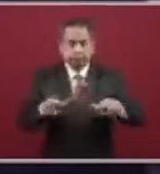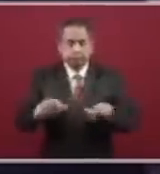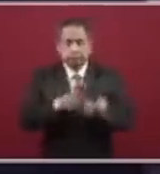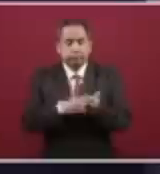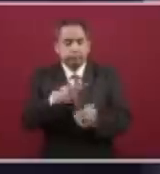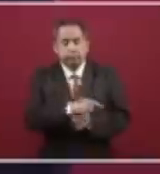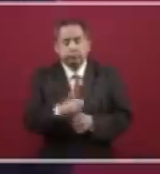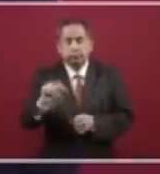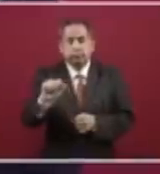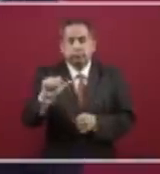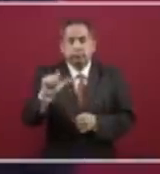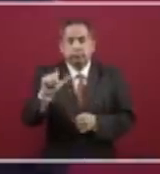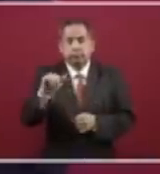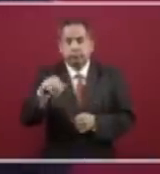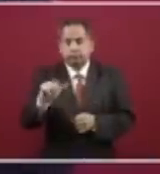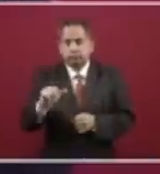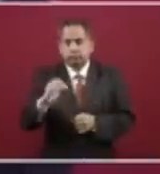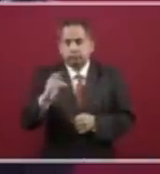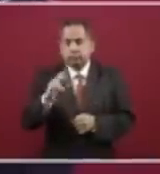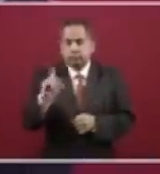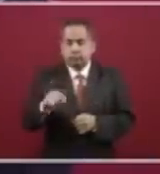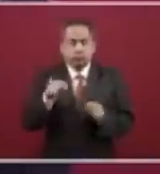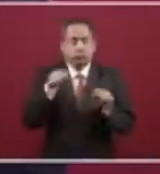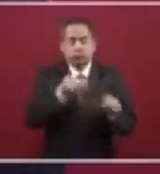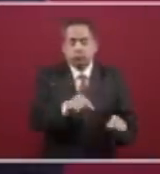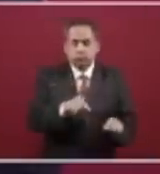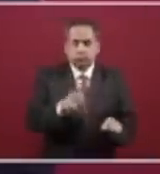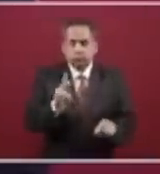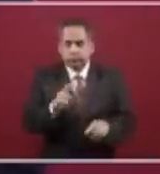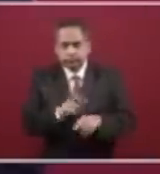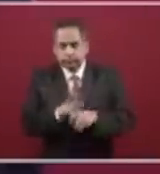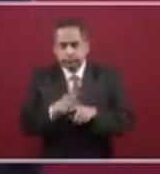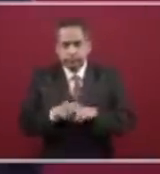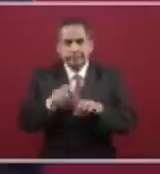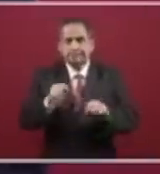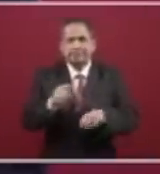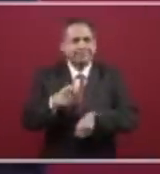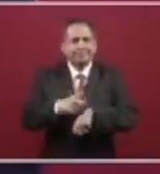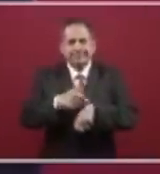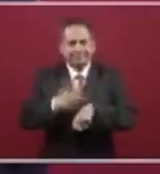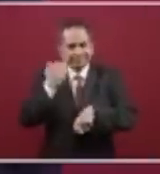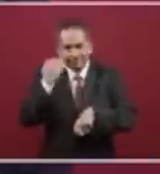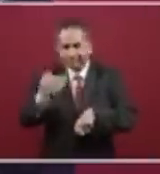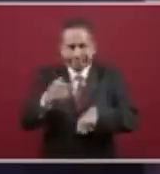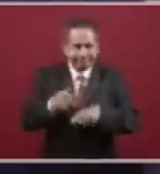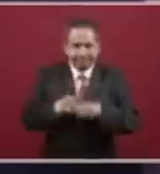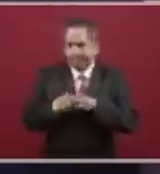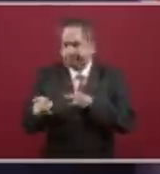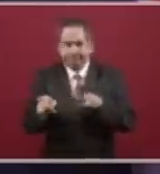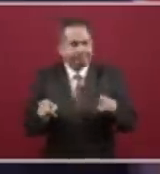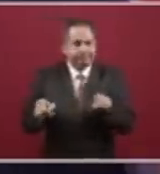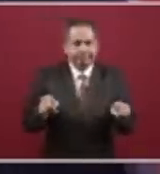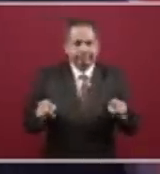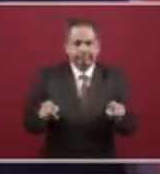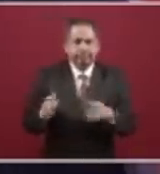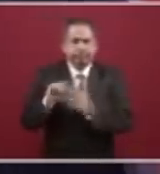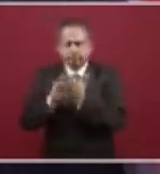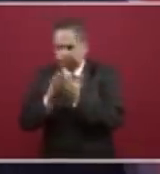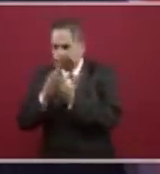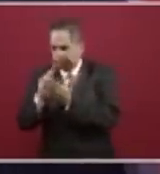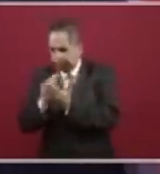cruz qué pasa que no nos va a alcanzar el tiempo ya está la agenda